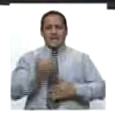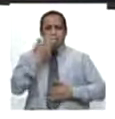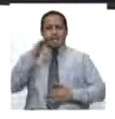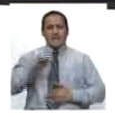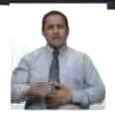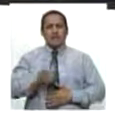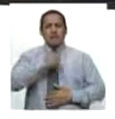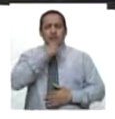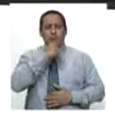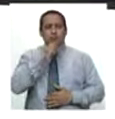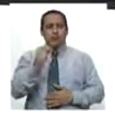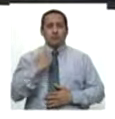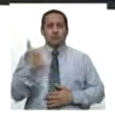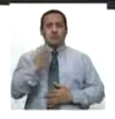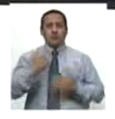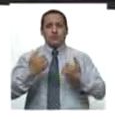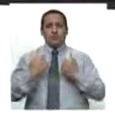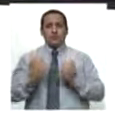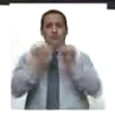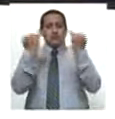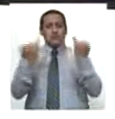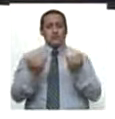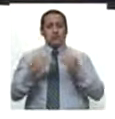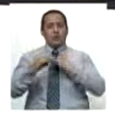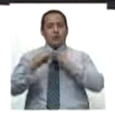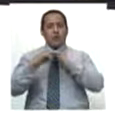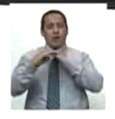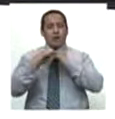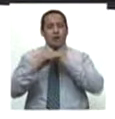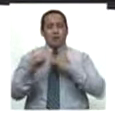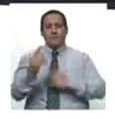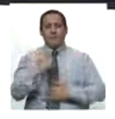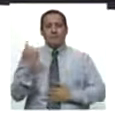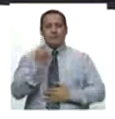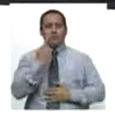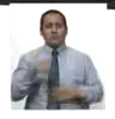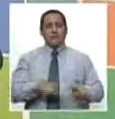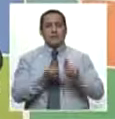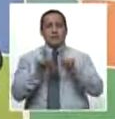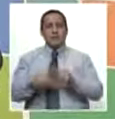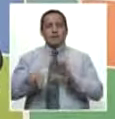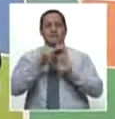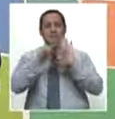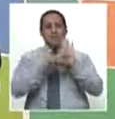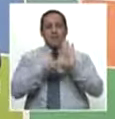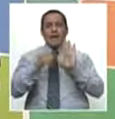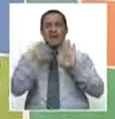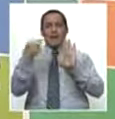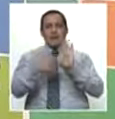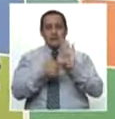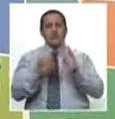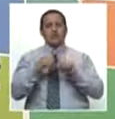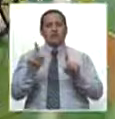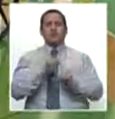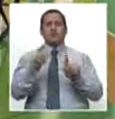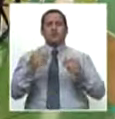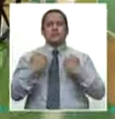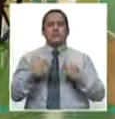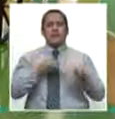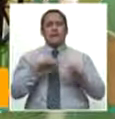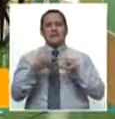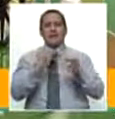los niños, adultos mayores. Entonces tengan diseño ya uniforme, estandarizado. Y existen esas normas. Y existen esas normas. Y no se tenga